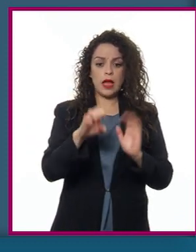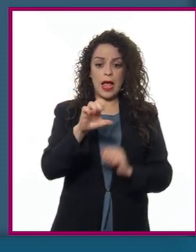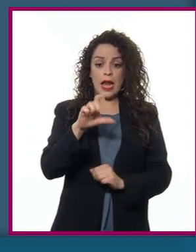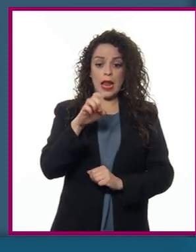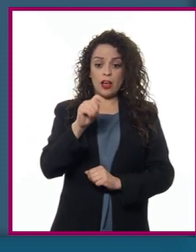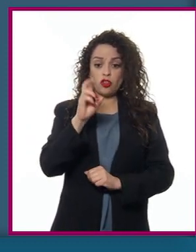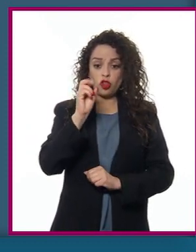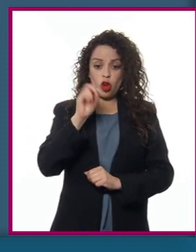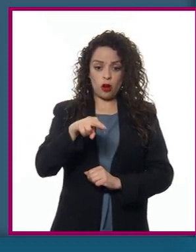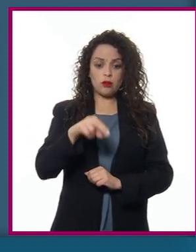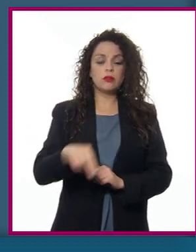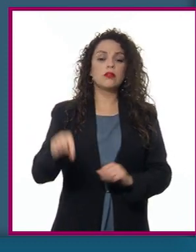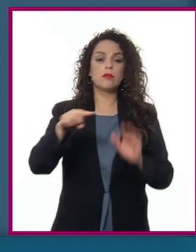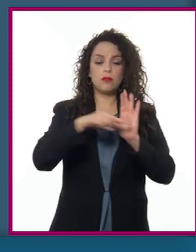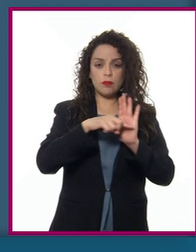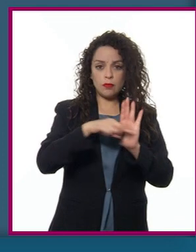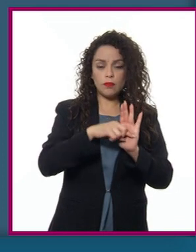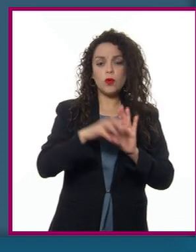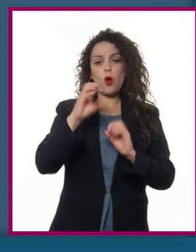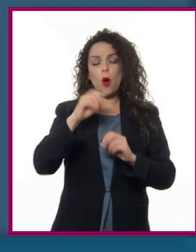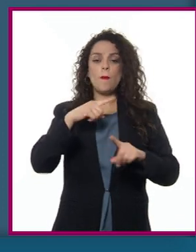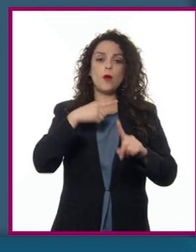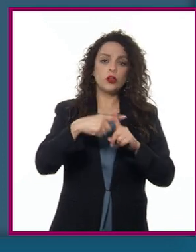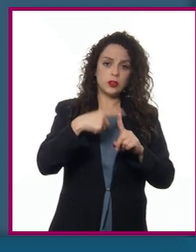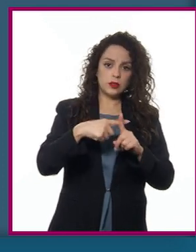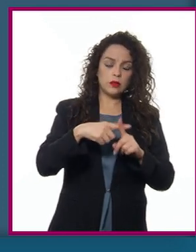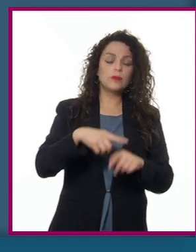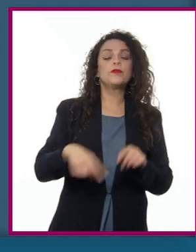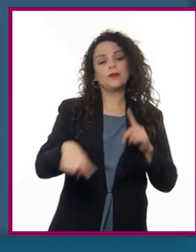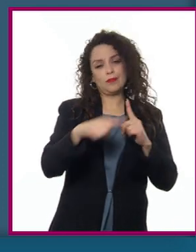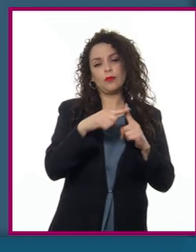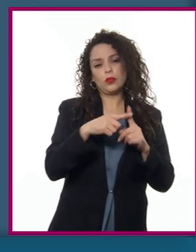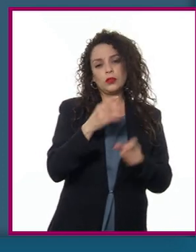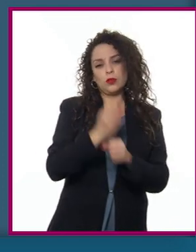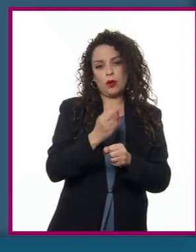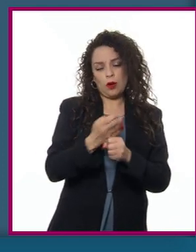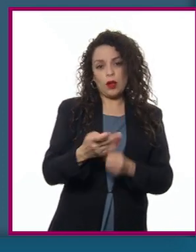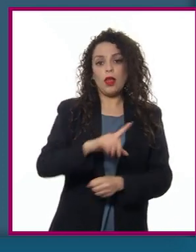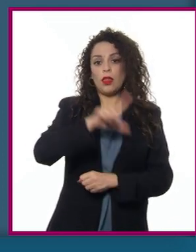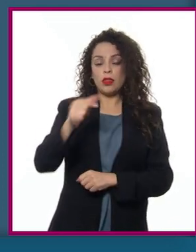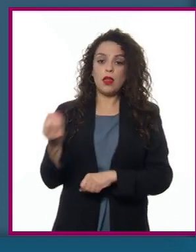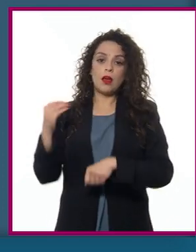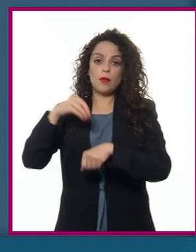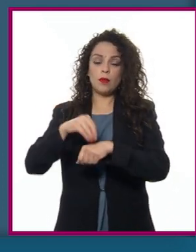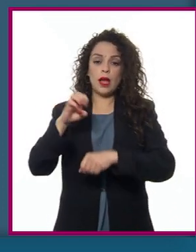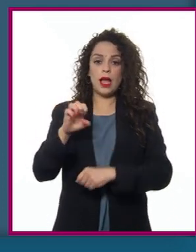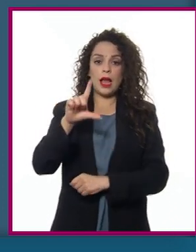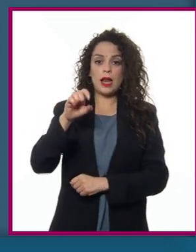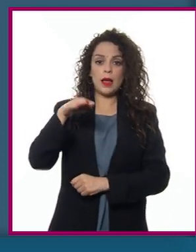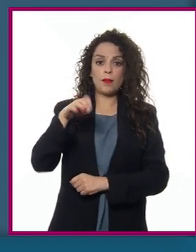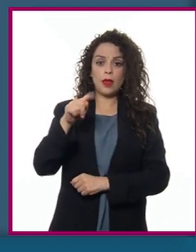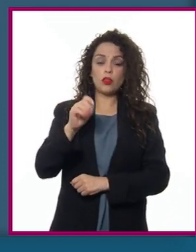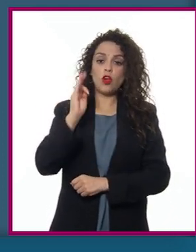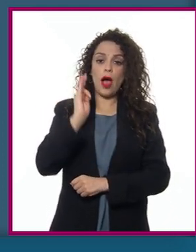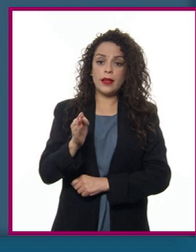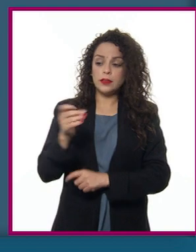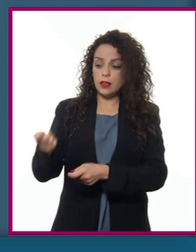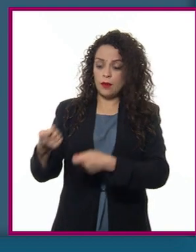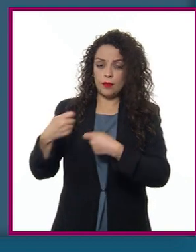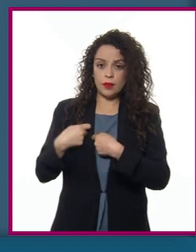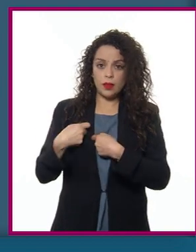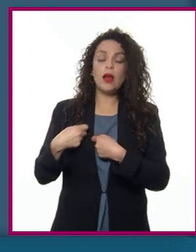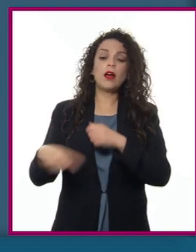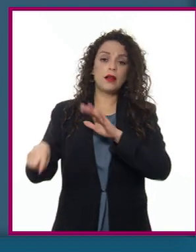que queda con carga positiva, y después se escribe el símbolo del elemento que acepta electrones y que queda con